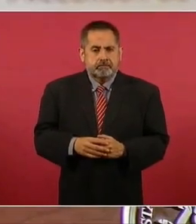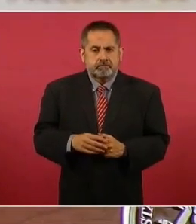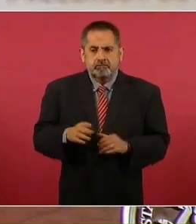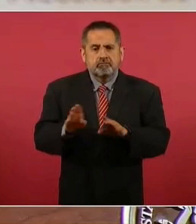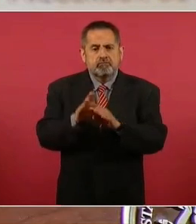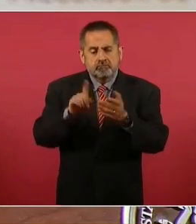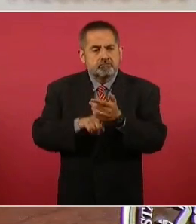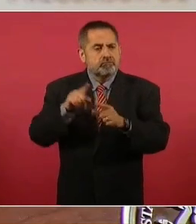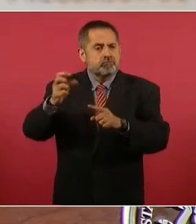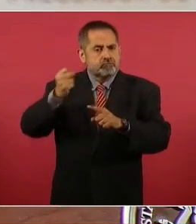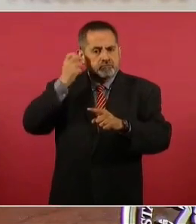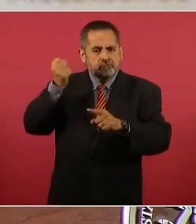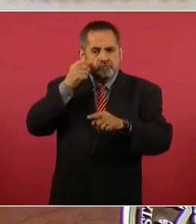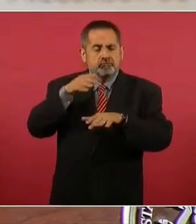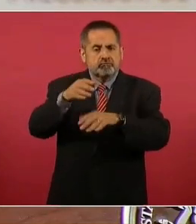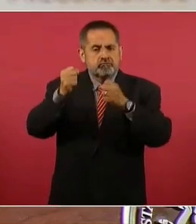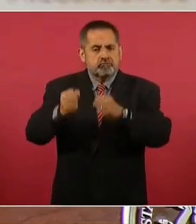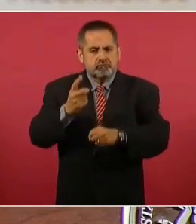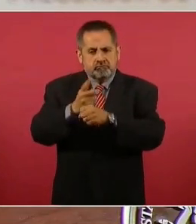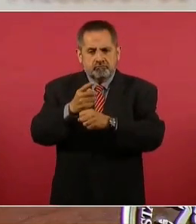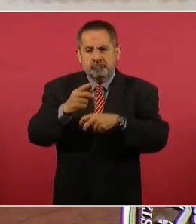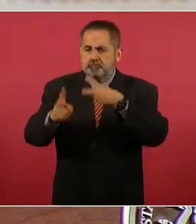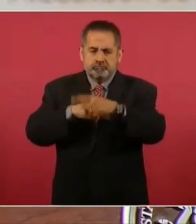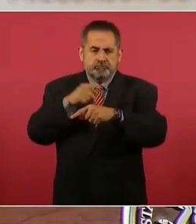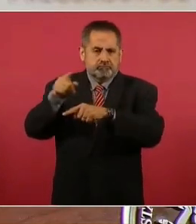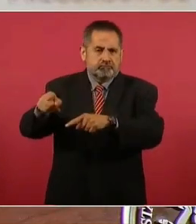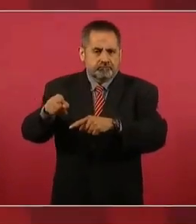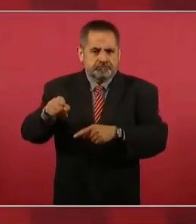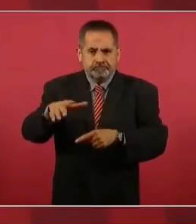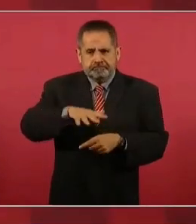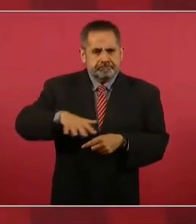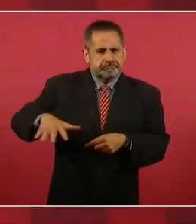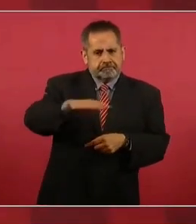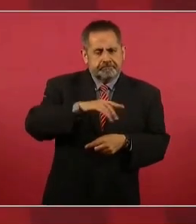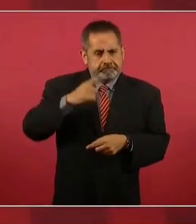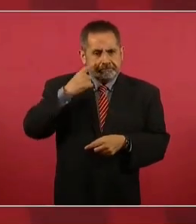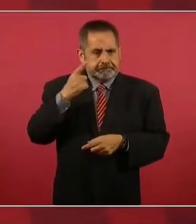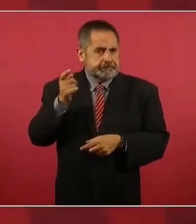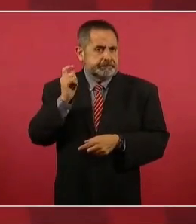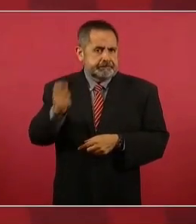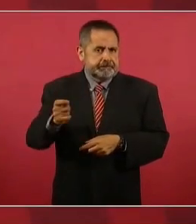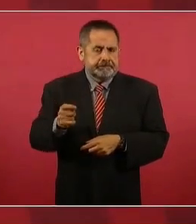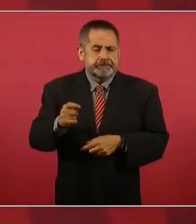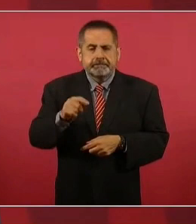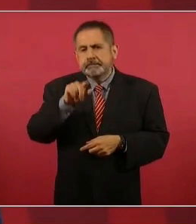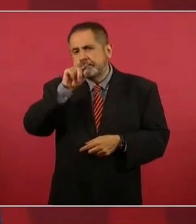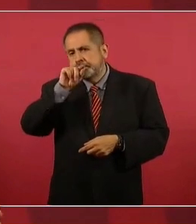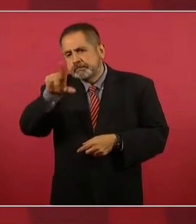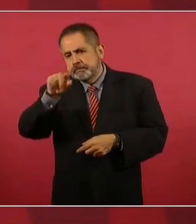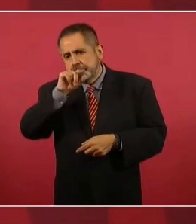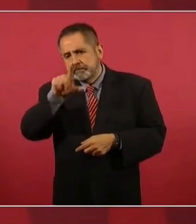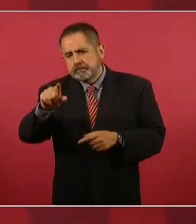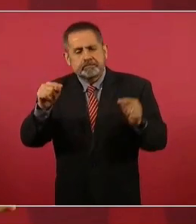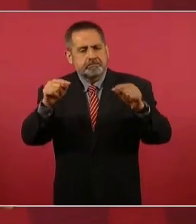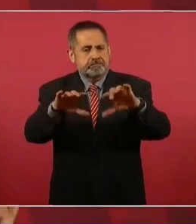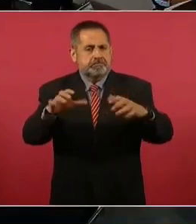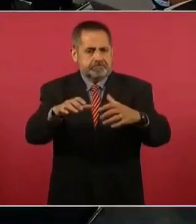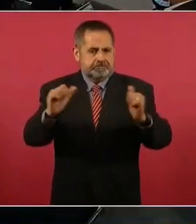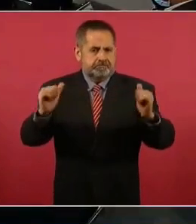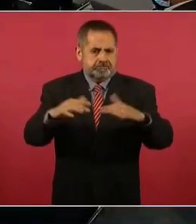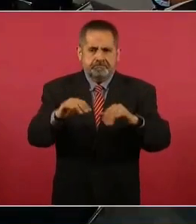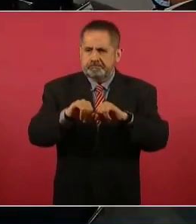llevar a cabo allá una reunión de seguridad en esa región de Jalisco vinculada